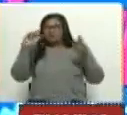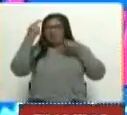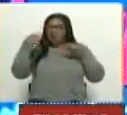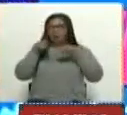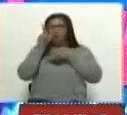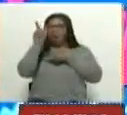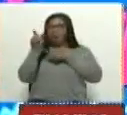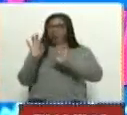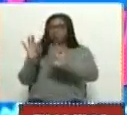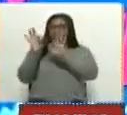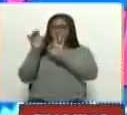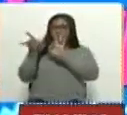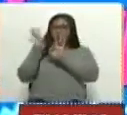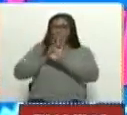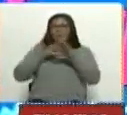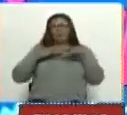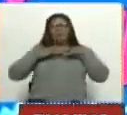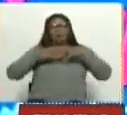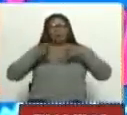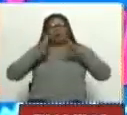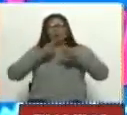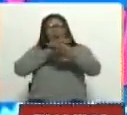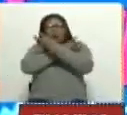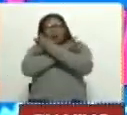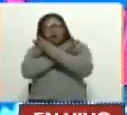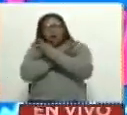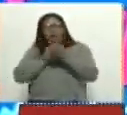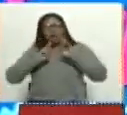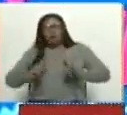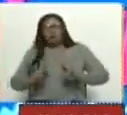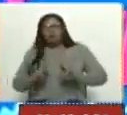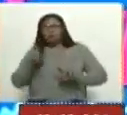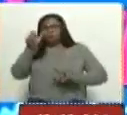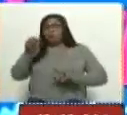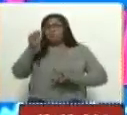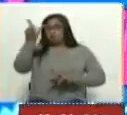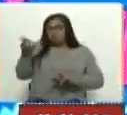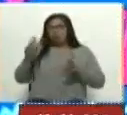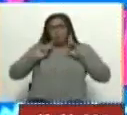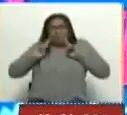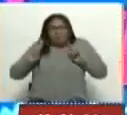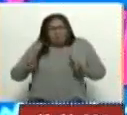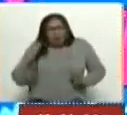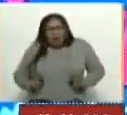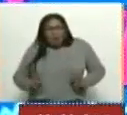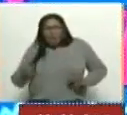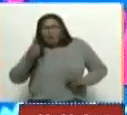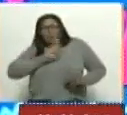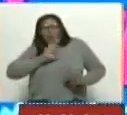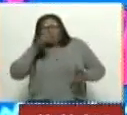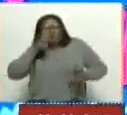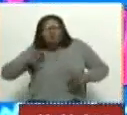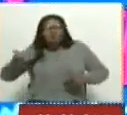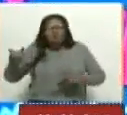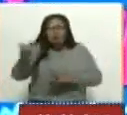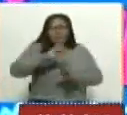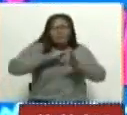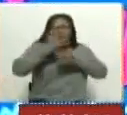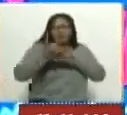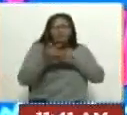exclusivamente de carne y hueso que lo era muy humano muy hombre era un proyecto político es un pueblo y